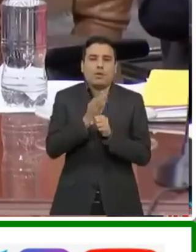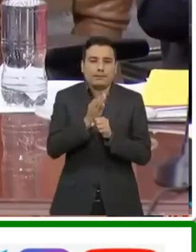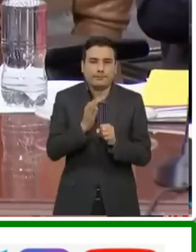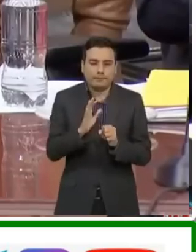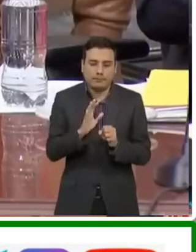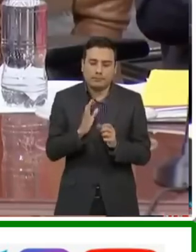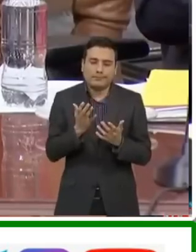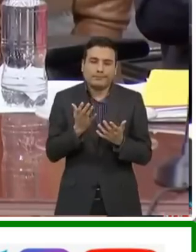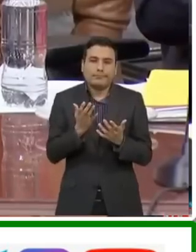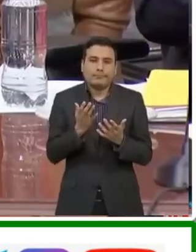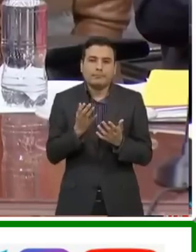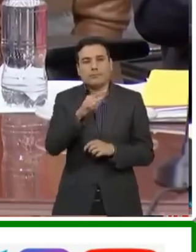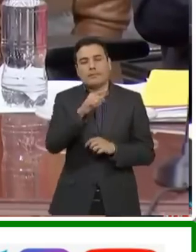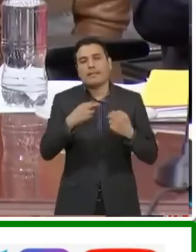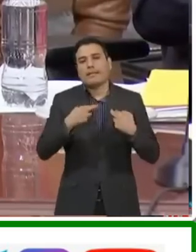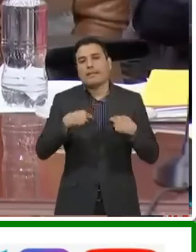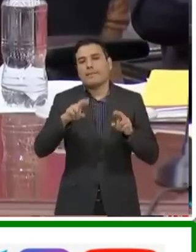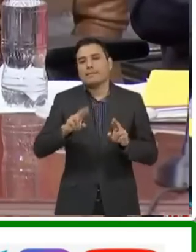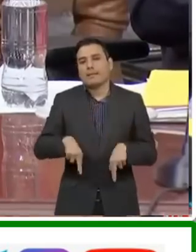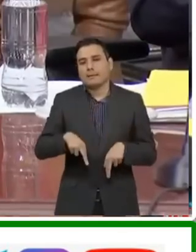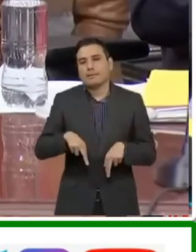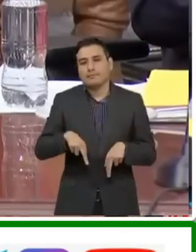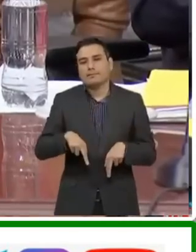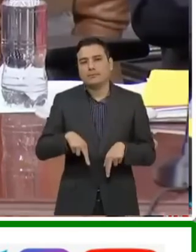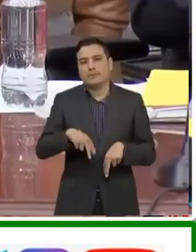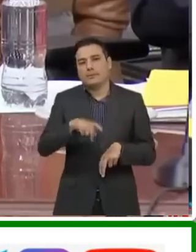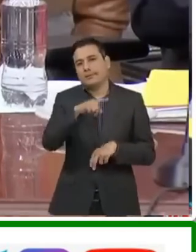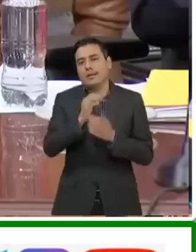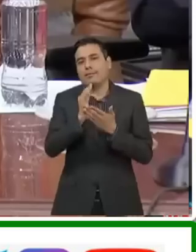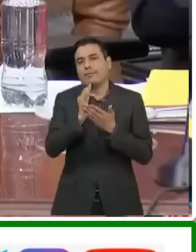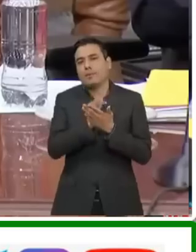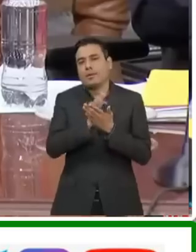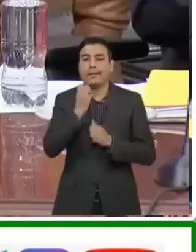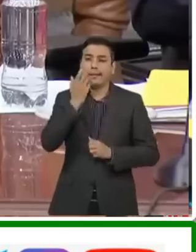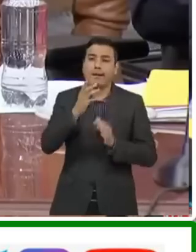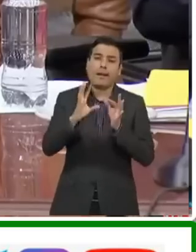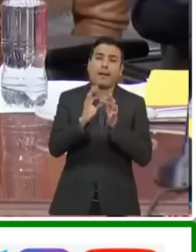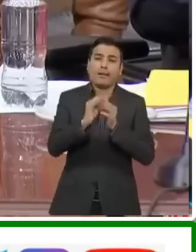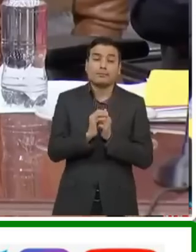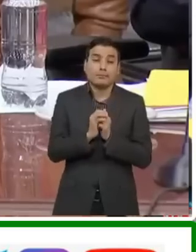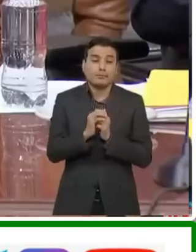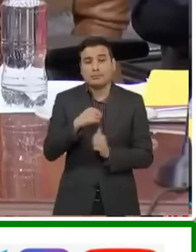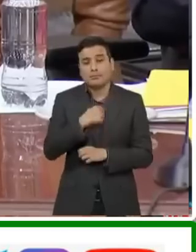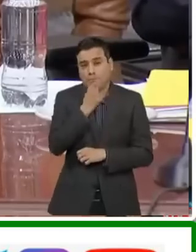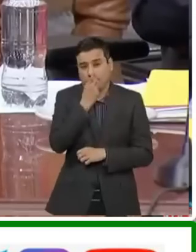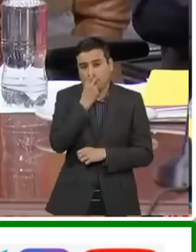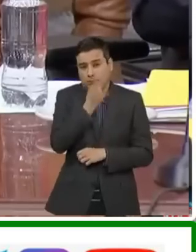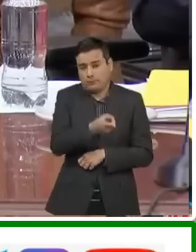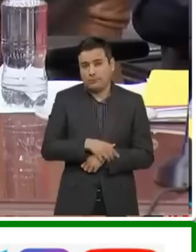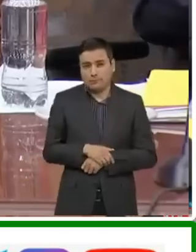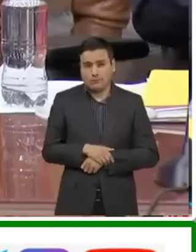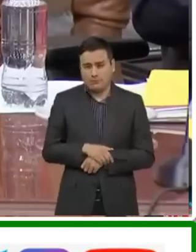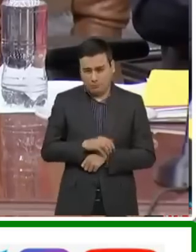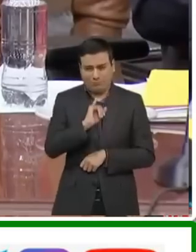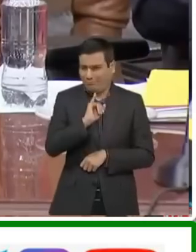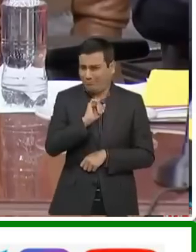que pretenden dar aquí los representantes del oficialismo, pues yo lo que podría decir es precisamente